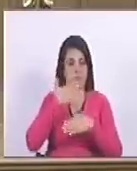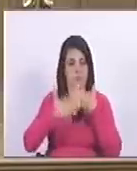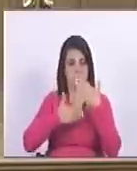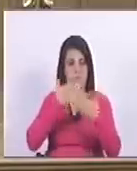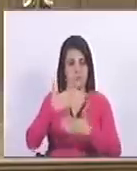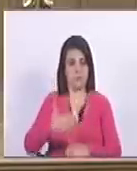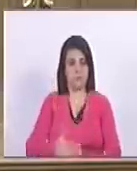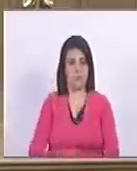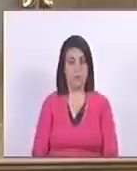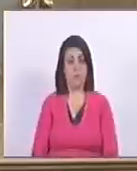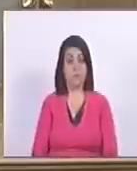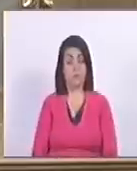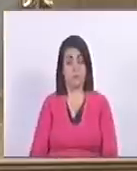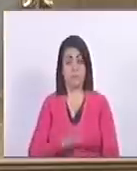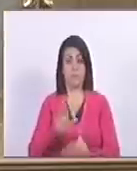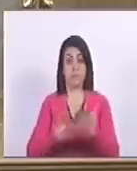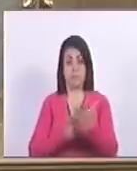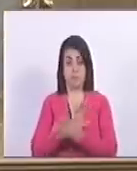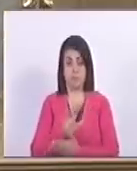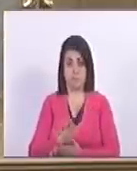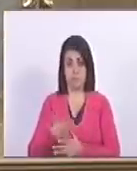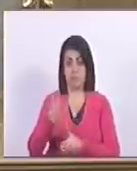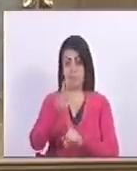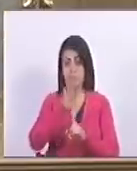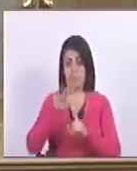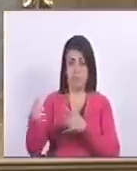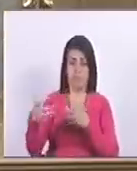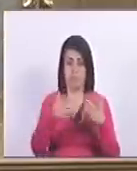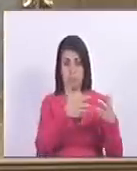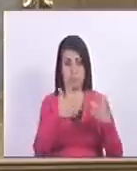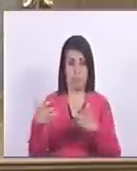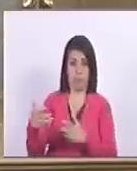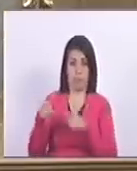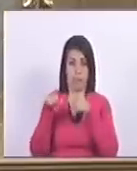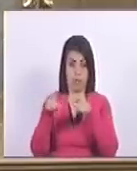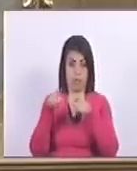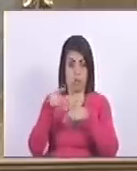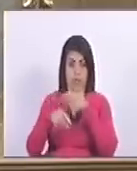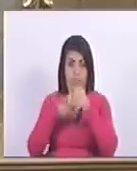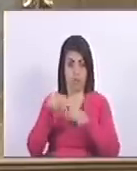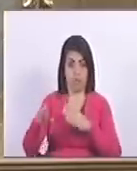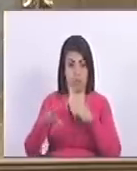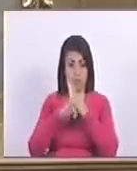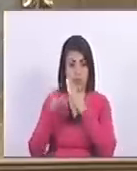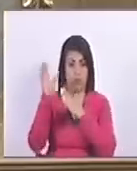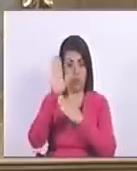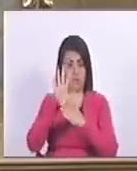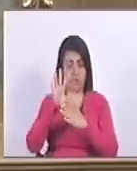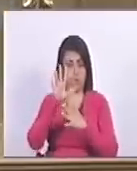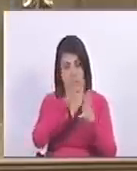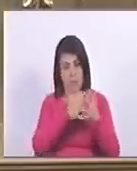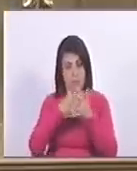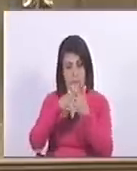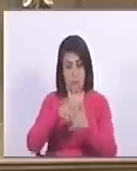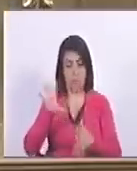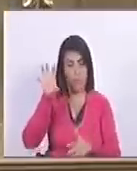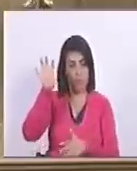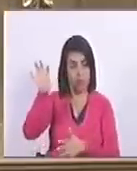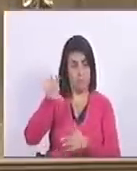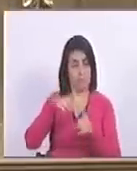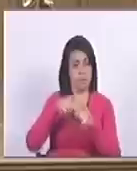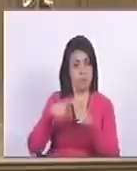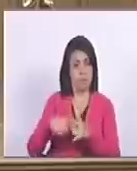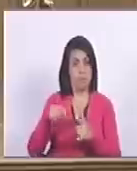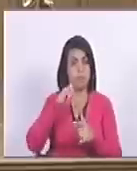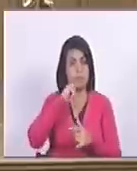recuperarse de los efectos perversos de una guerra que ellos, junto a Estados Unidos, promovieron en Ucrania y